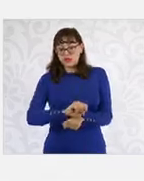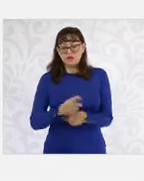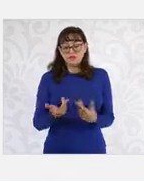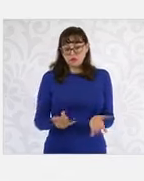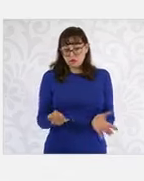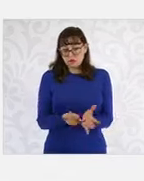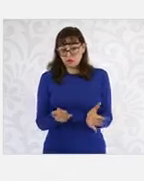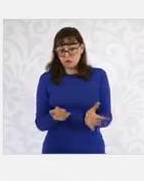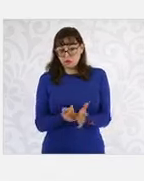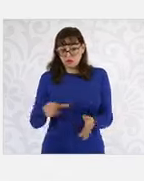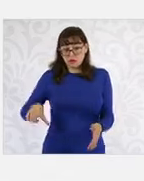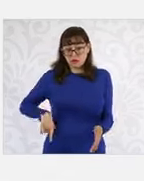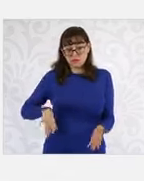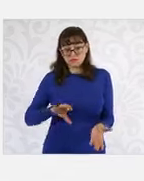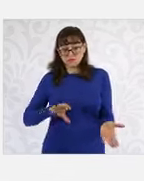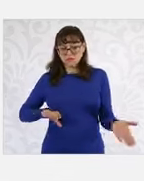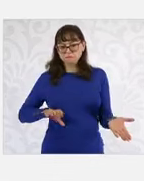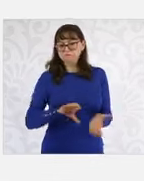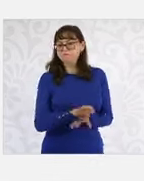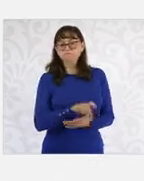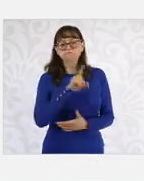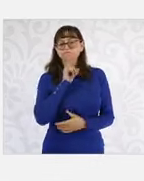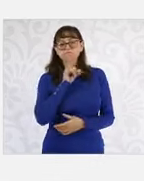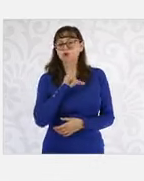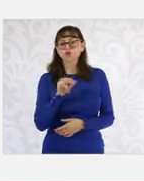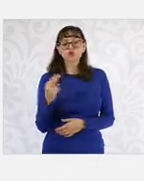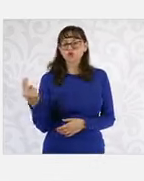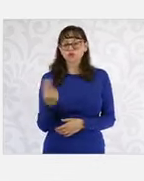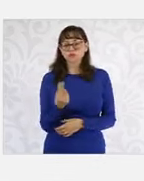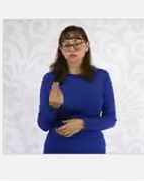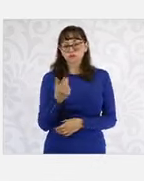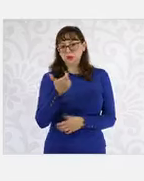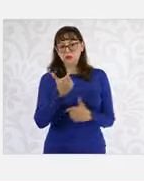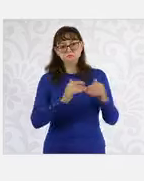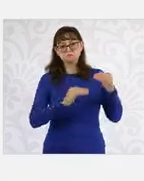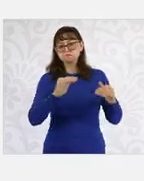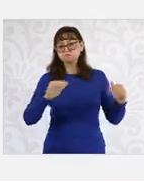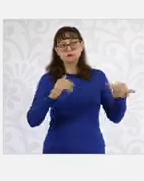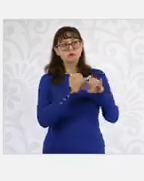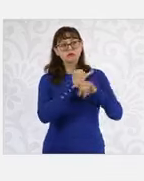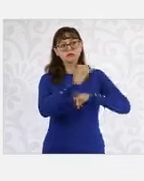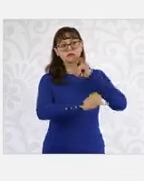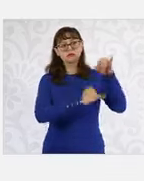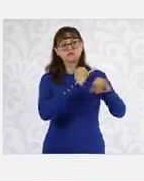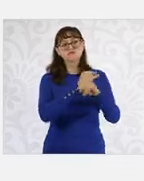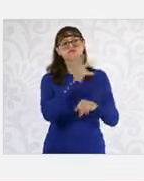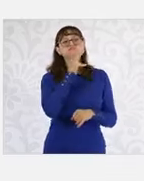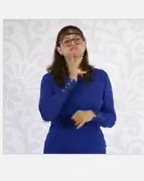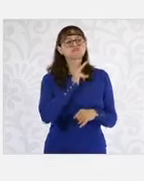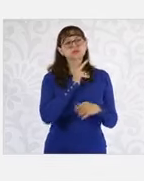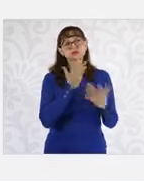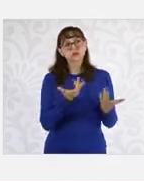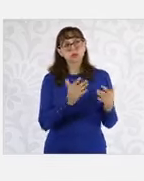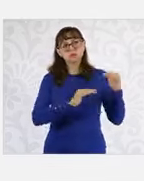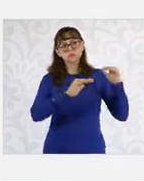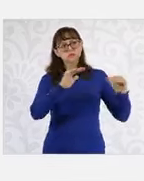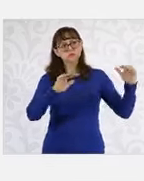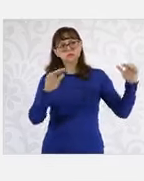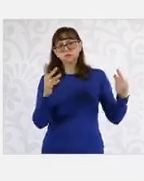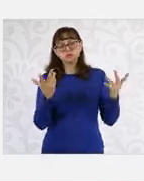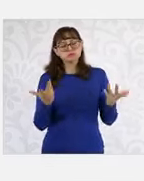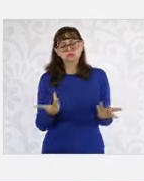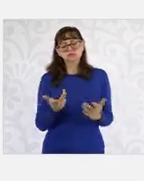los datos de la Secretaría de Hacienda, al presentarse una estabilidad en los precios internacionales de referencia de los combustibles y de la